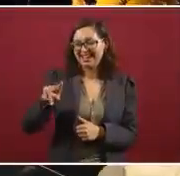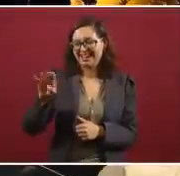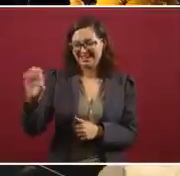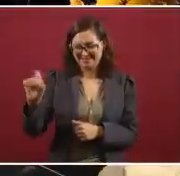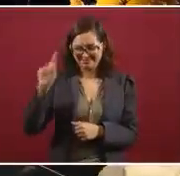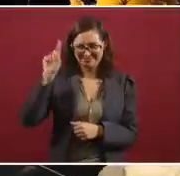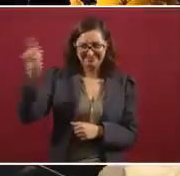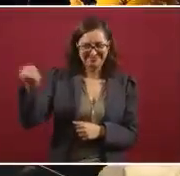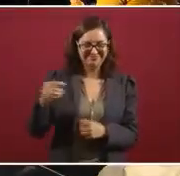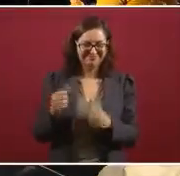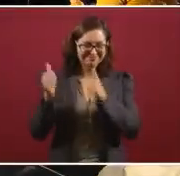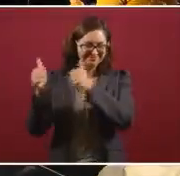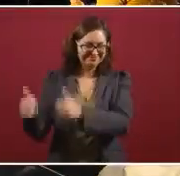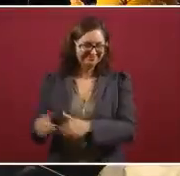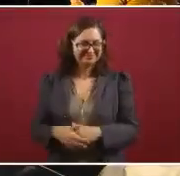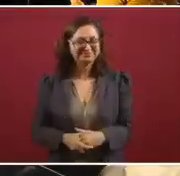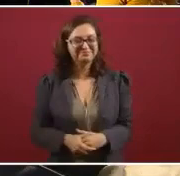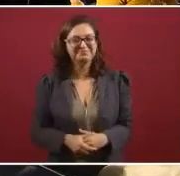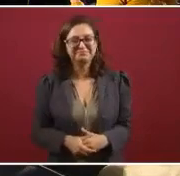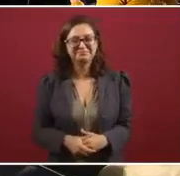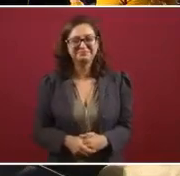Muchas gracias.